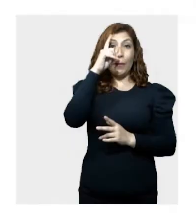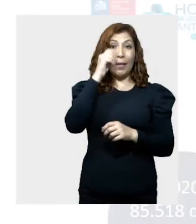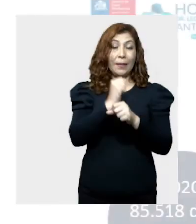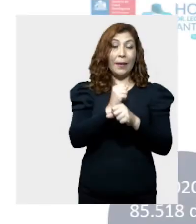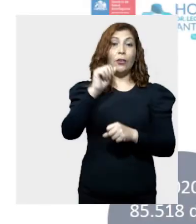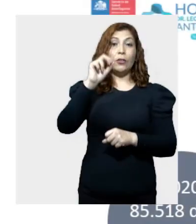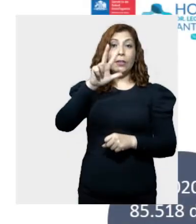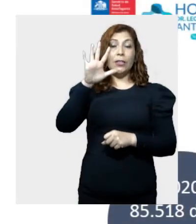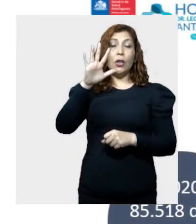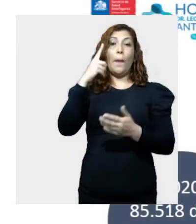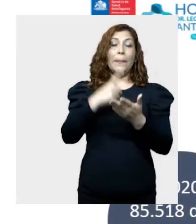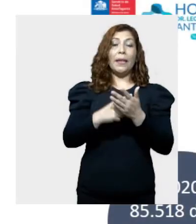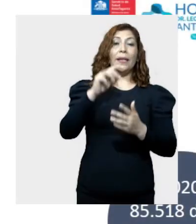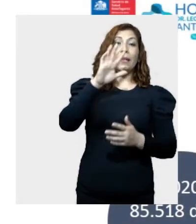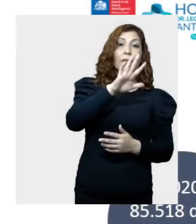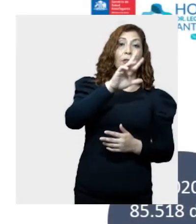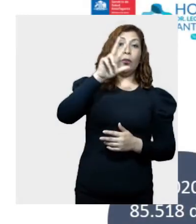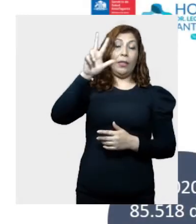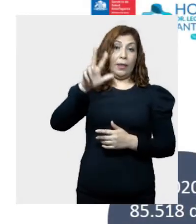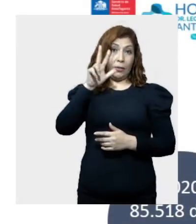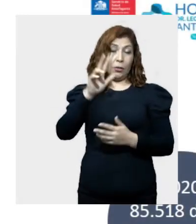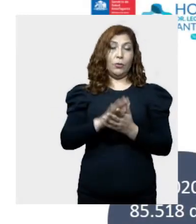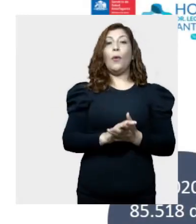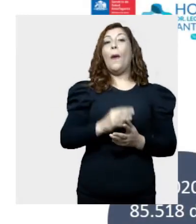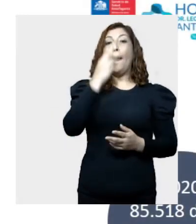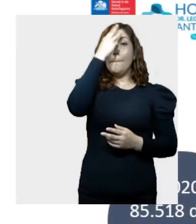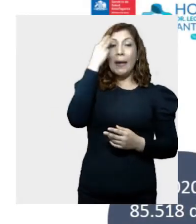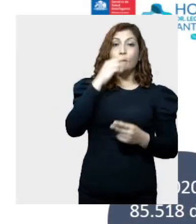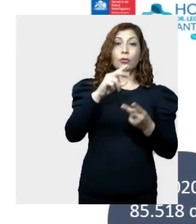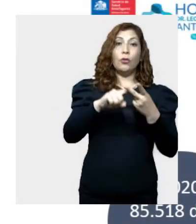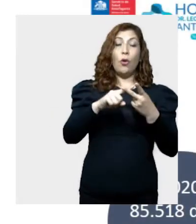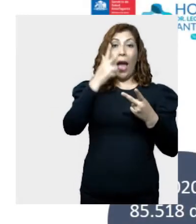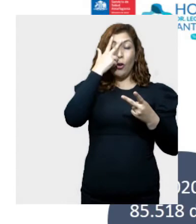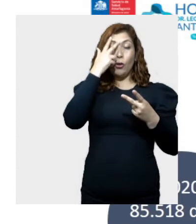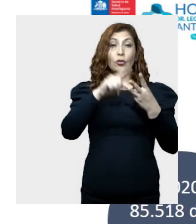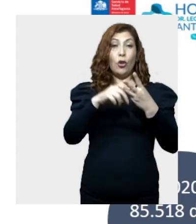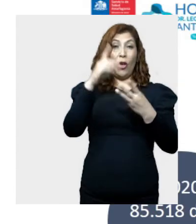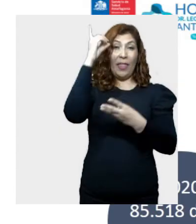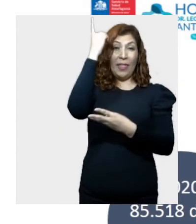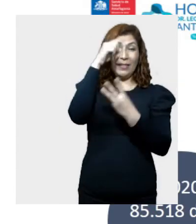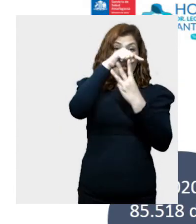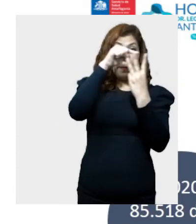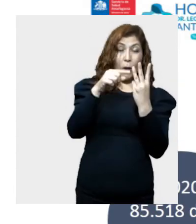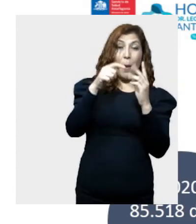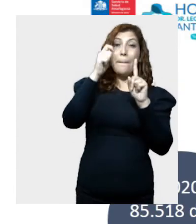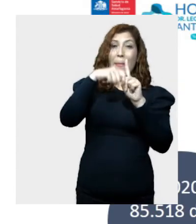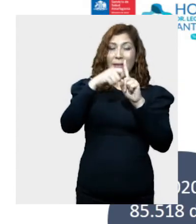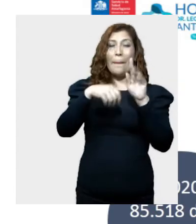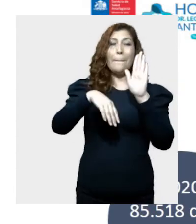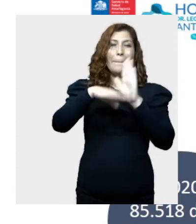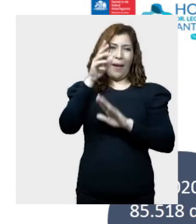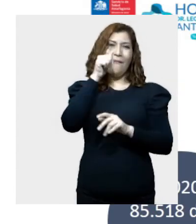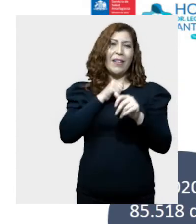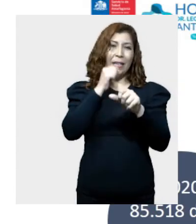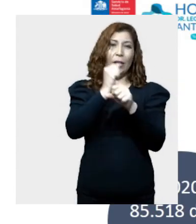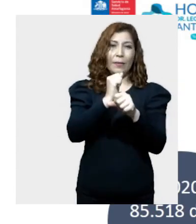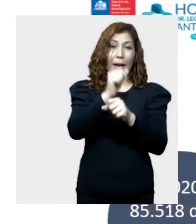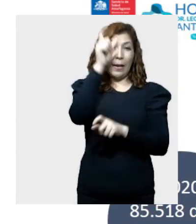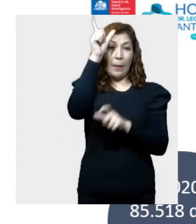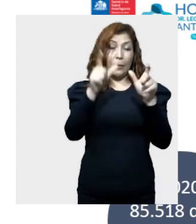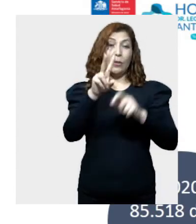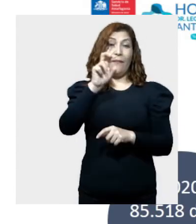de 85.518. Marzo, agosto y diciembre fueron los meses del año con mayor ausentismo en el